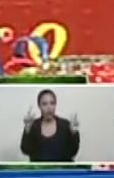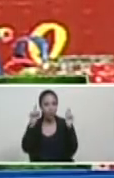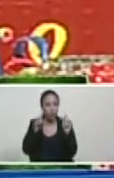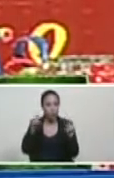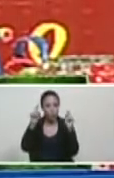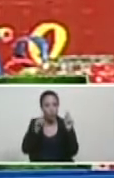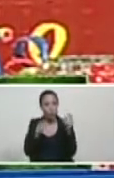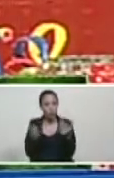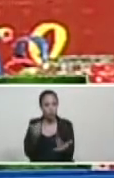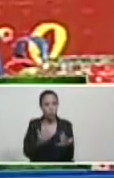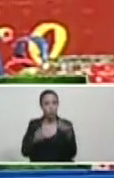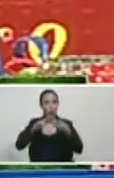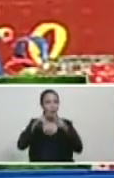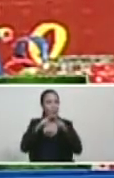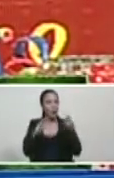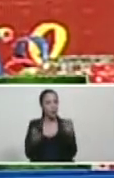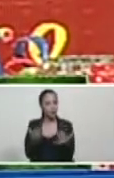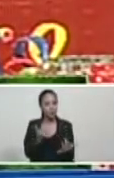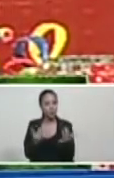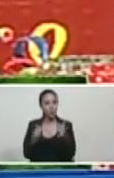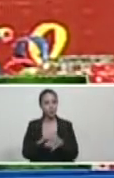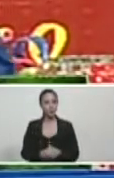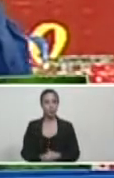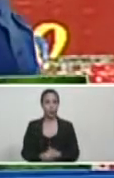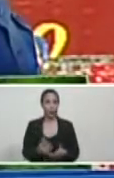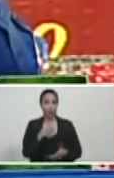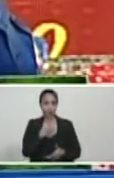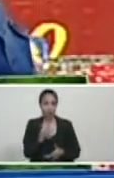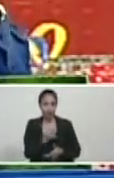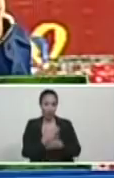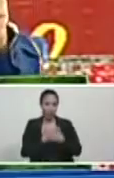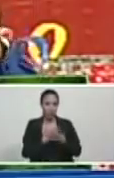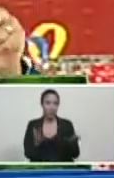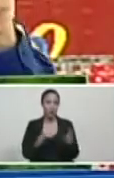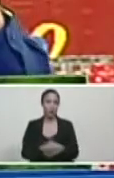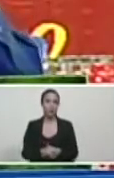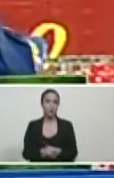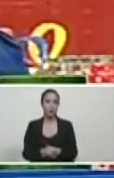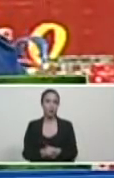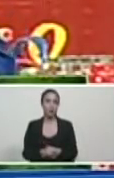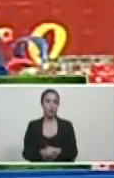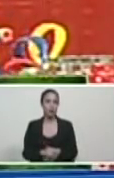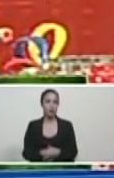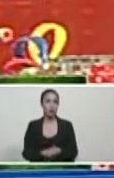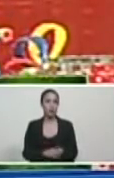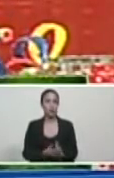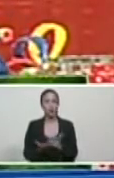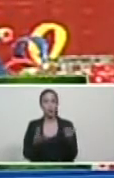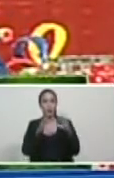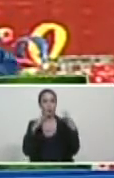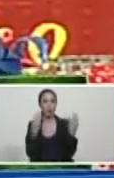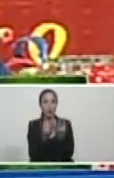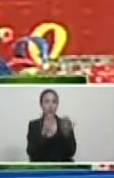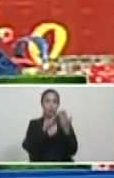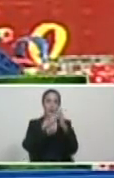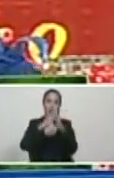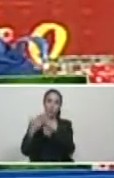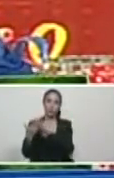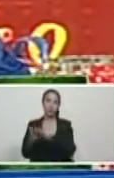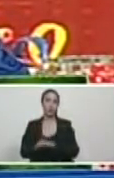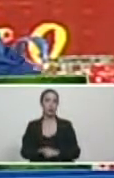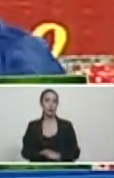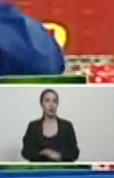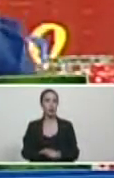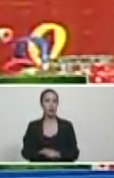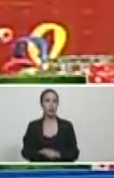paz perpetua, la paz profunda en las comunidades, en las familias, que es la forma de garantizar la